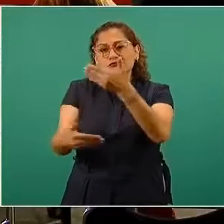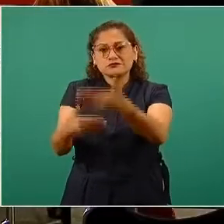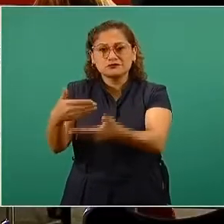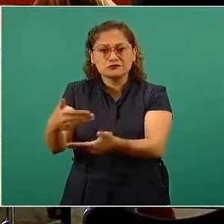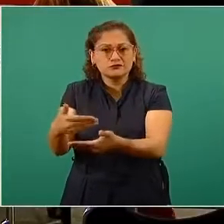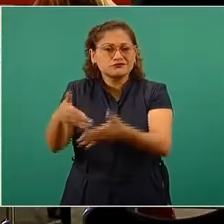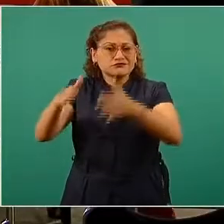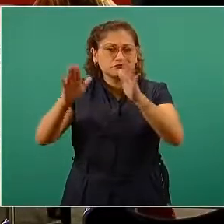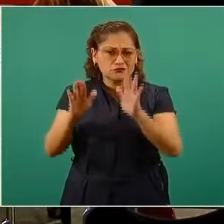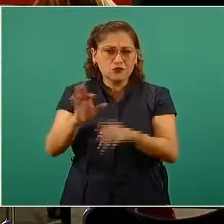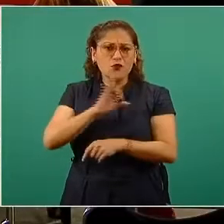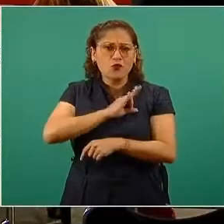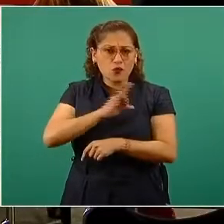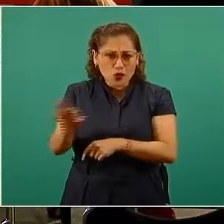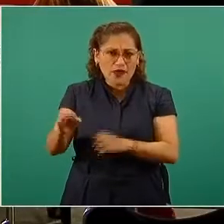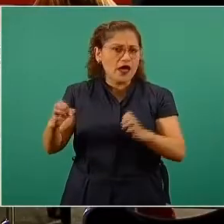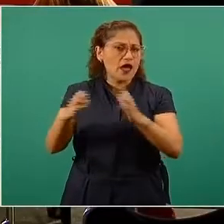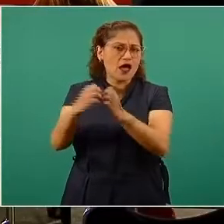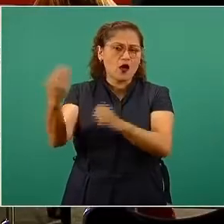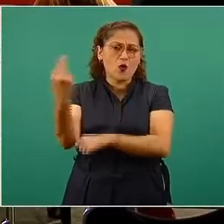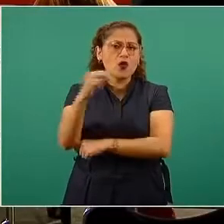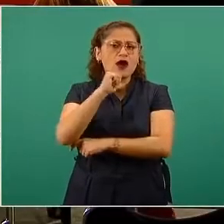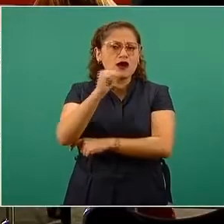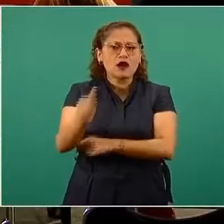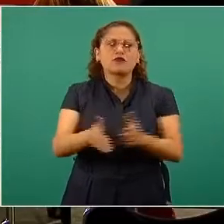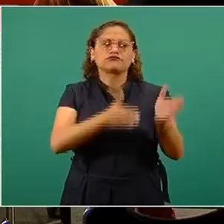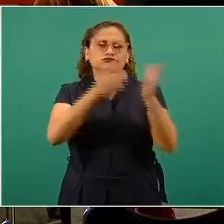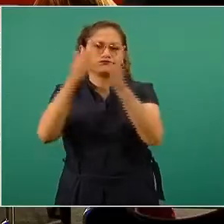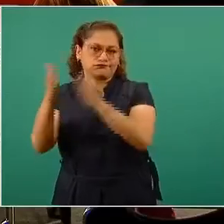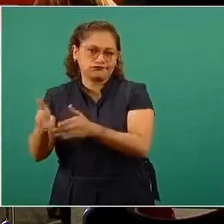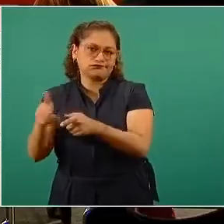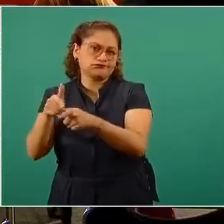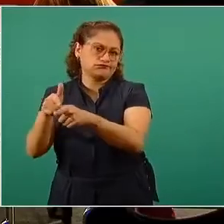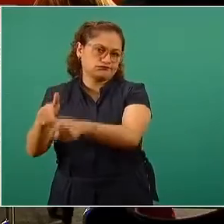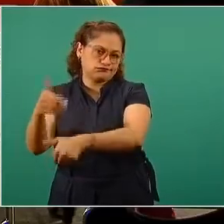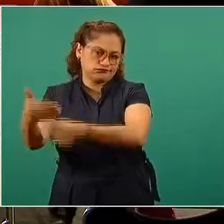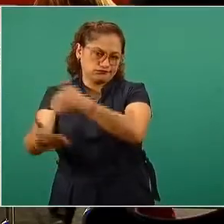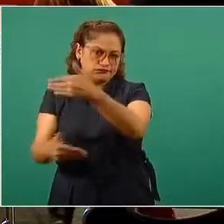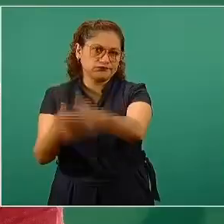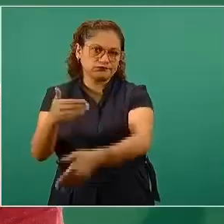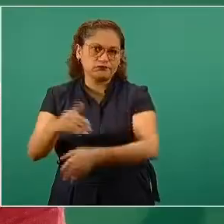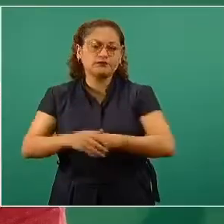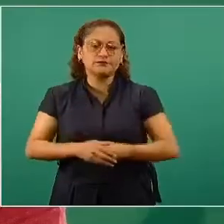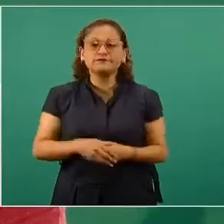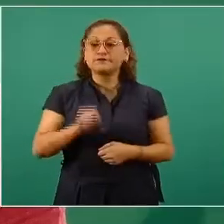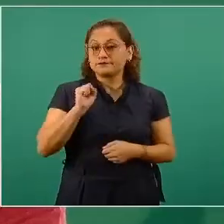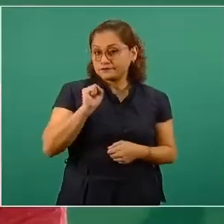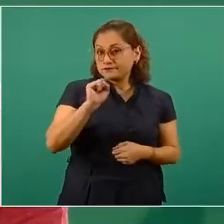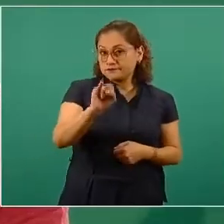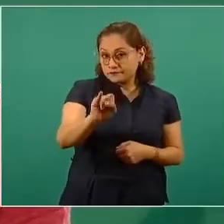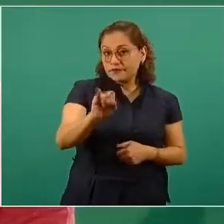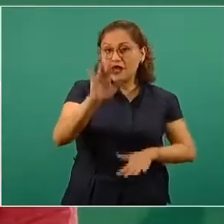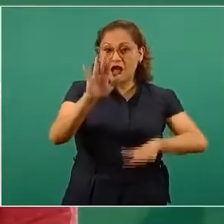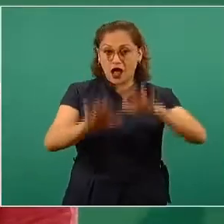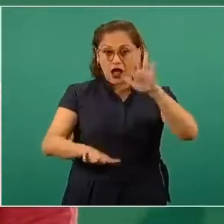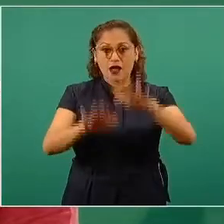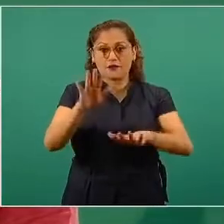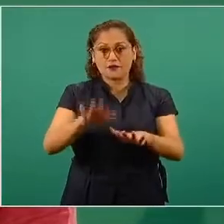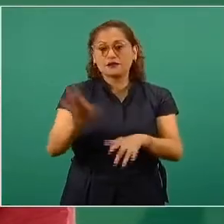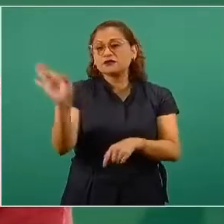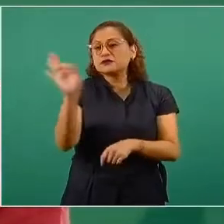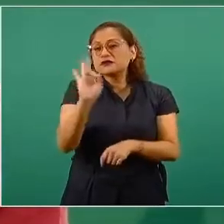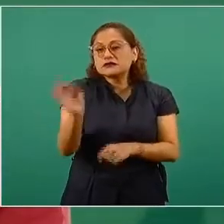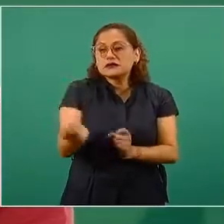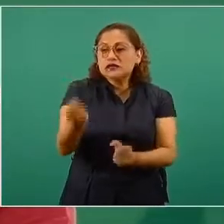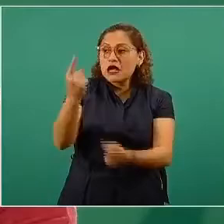programa electivamente, y ha habido diferimientos. Y finalmente hay algunas situaciones que podrían